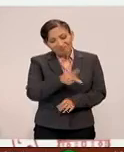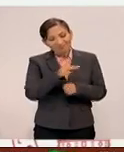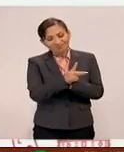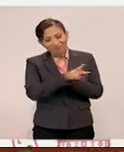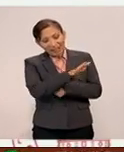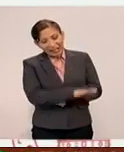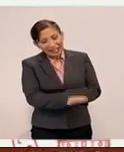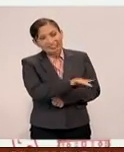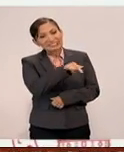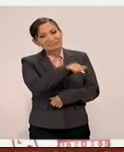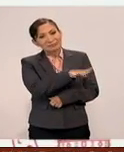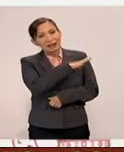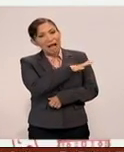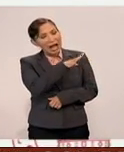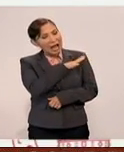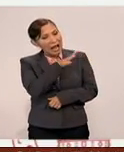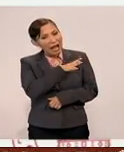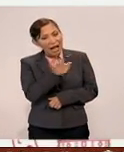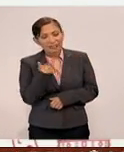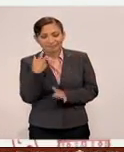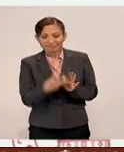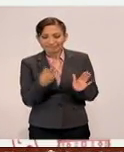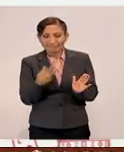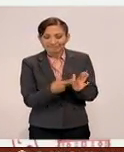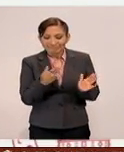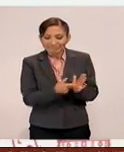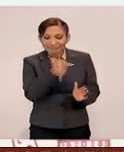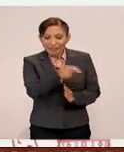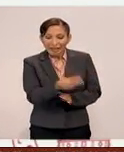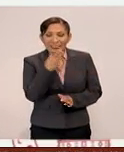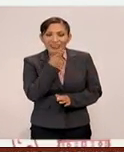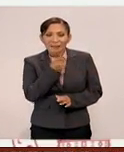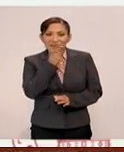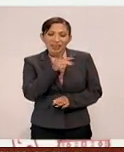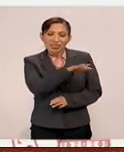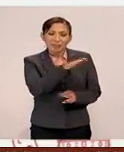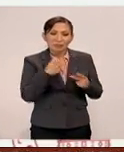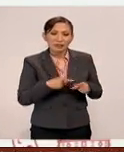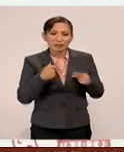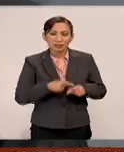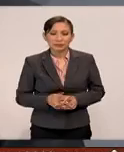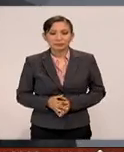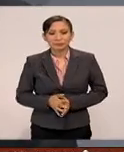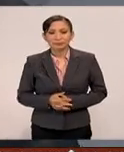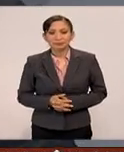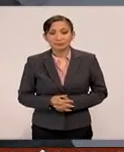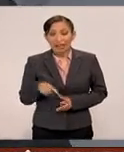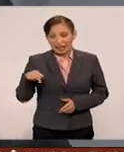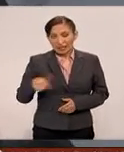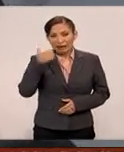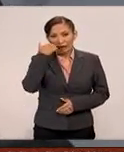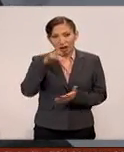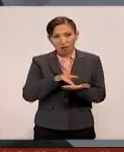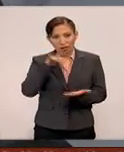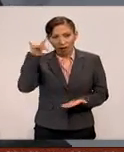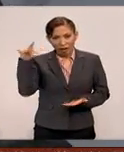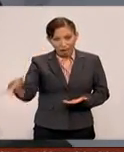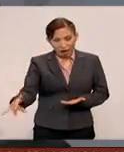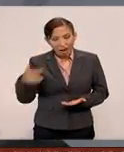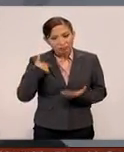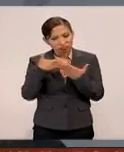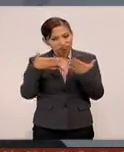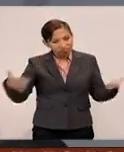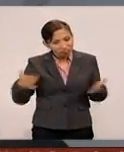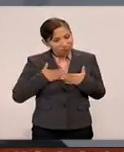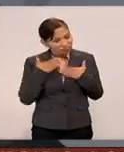países en donde hay una gran incidencia de diabetes entre su población. Y aquí quiero agradecer la